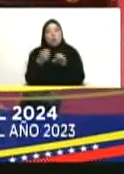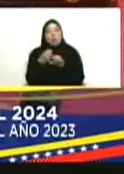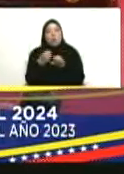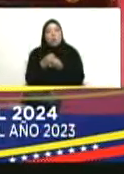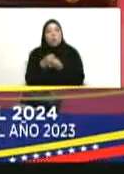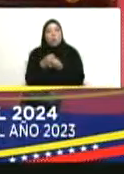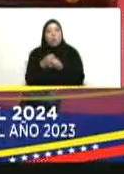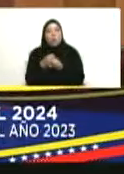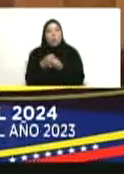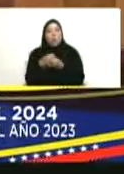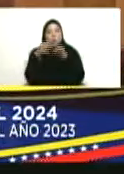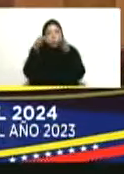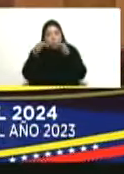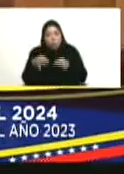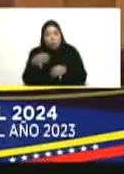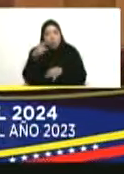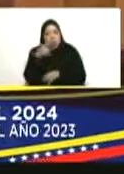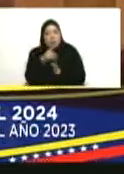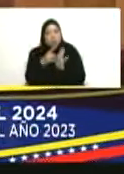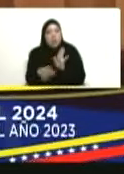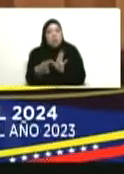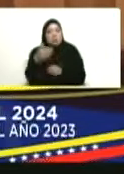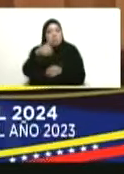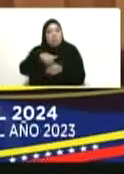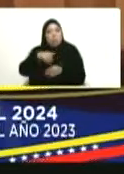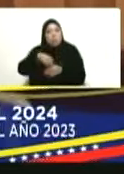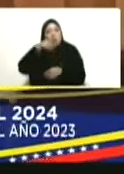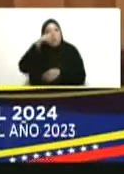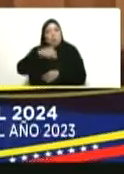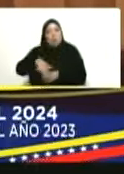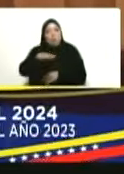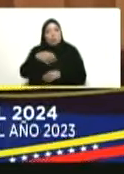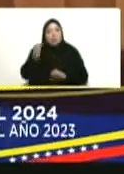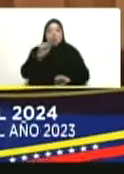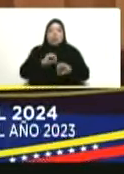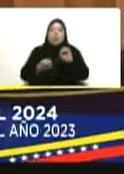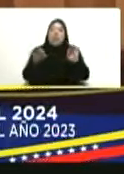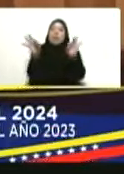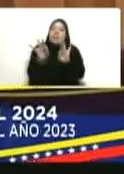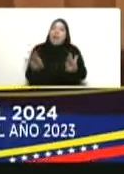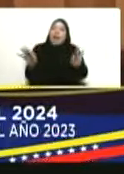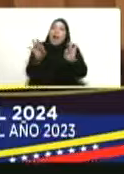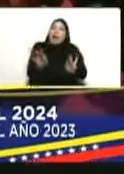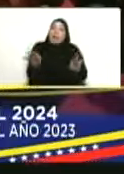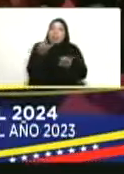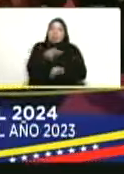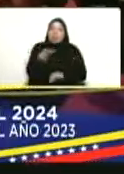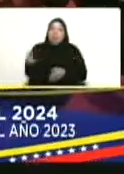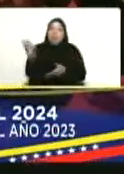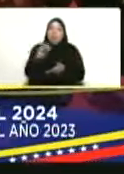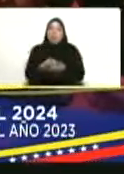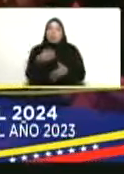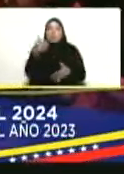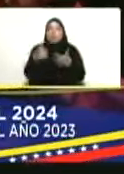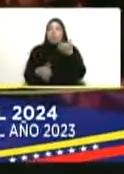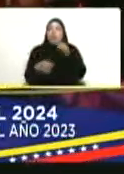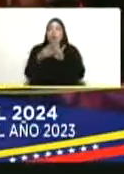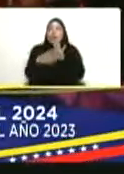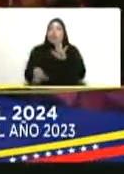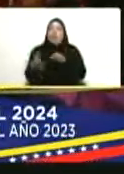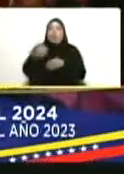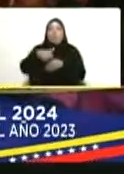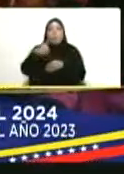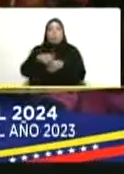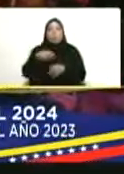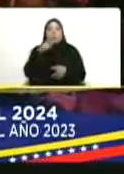referéndum constitucional y el derecho a votar del pueblo de Venezuela no se lo quita nadie y ratificó el derecho a elecciones